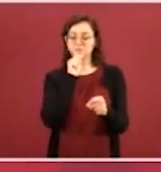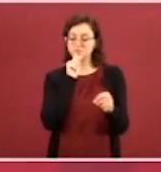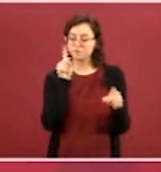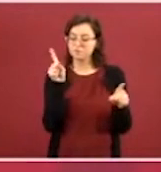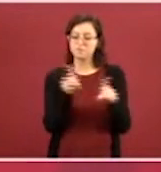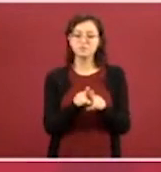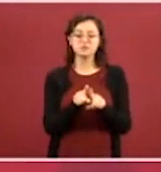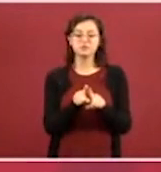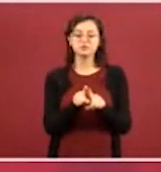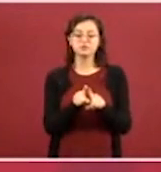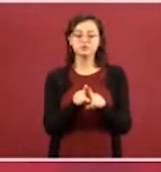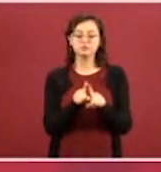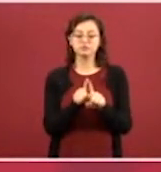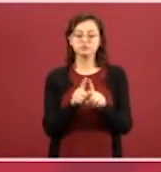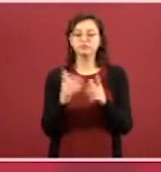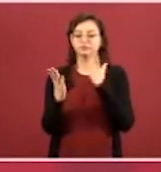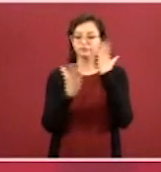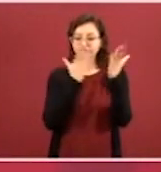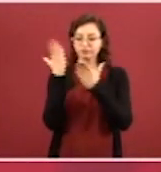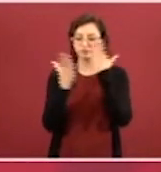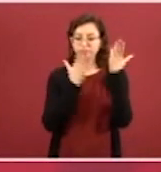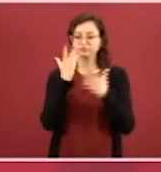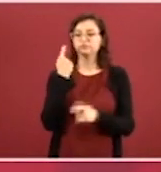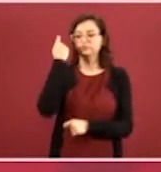a estudiar con una beca